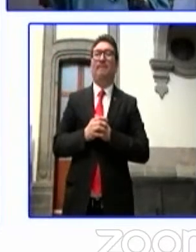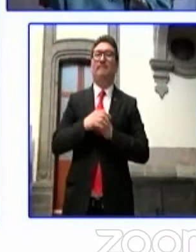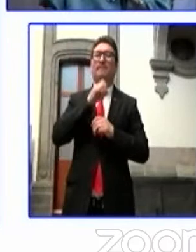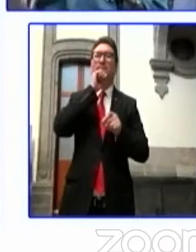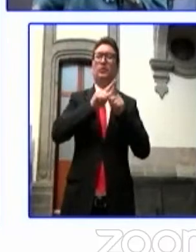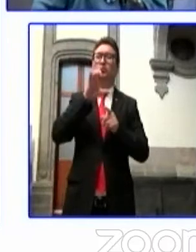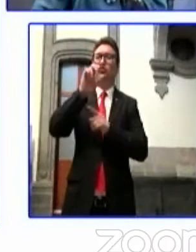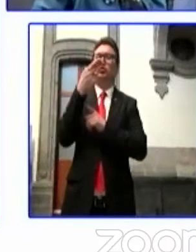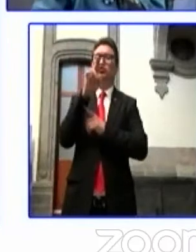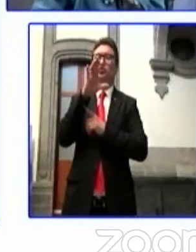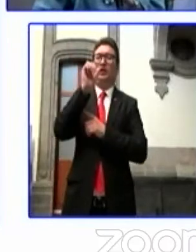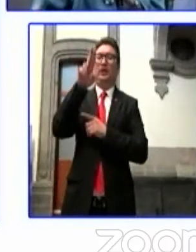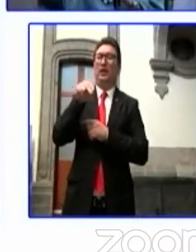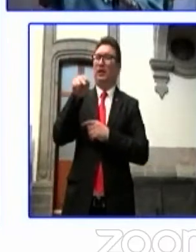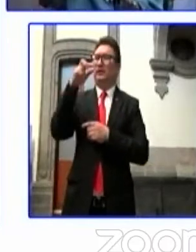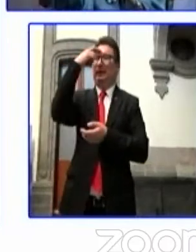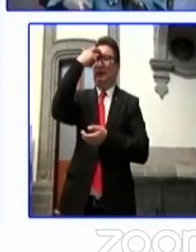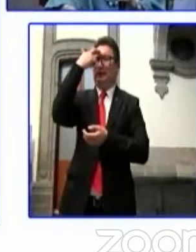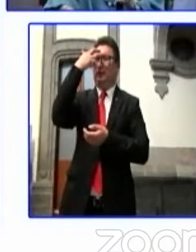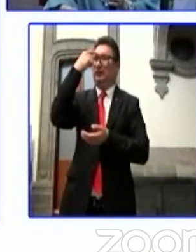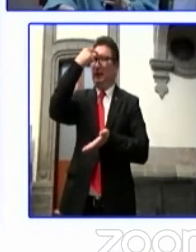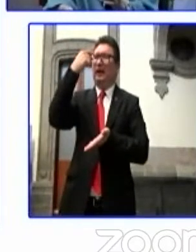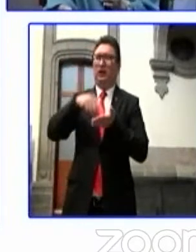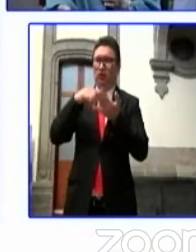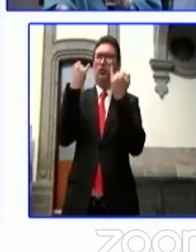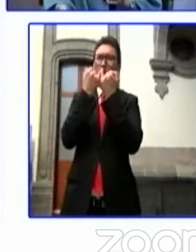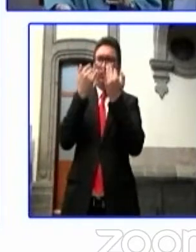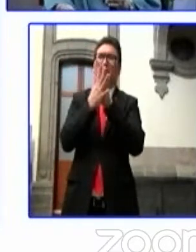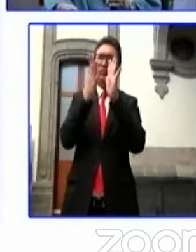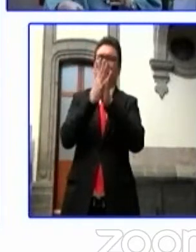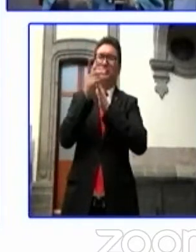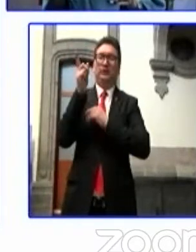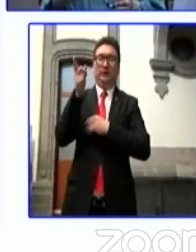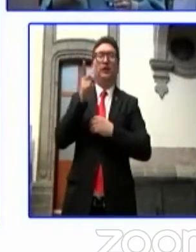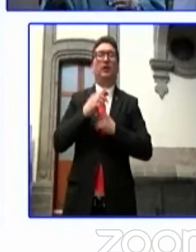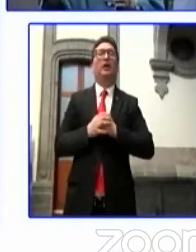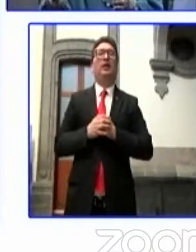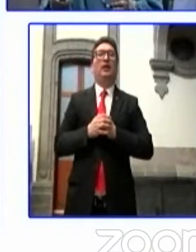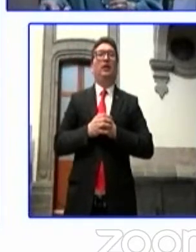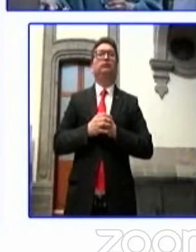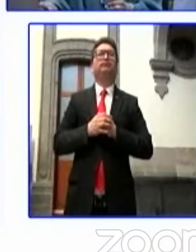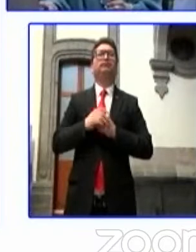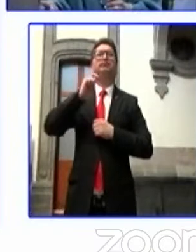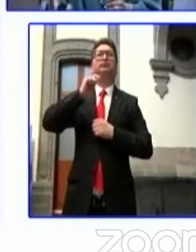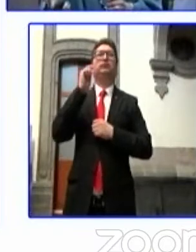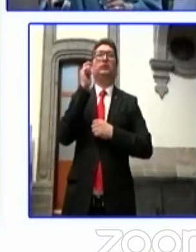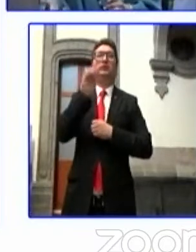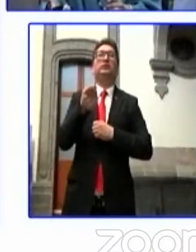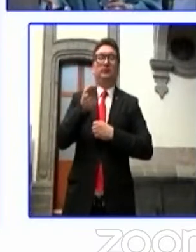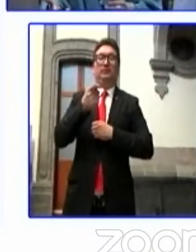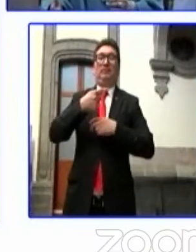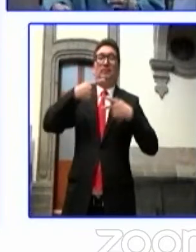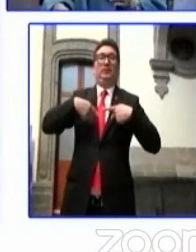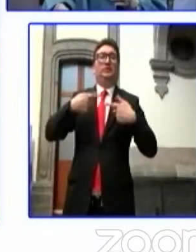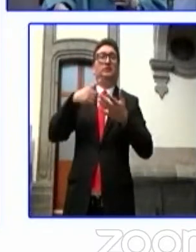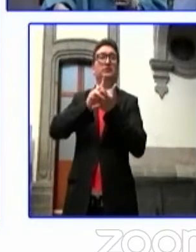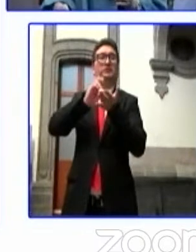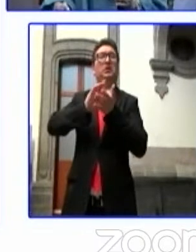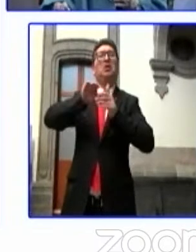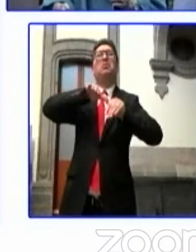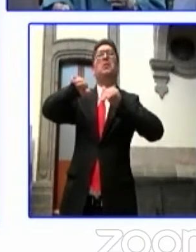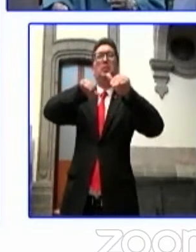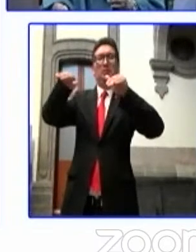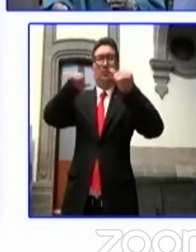Chucán lo recuerda, creo, ¿no? No sé si ustedes también participaron. Es decir, hubo lo que debe de haber, la consulta a las personas